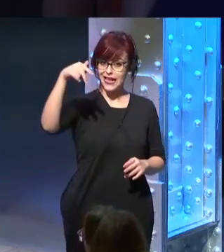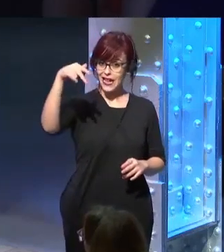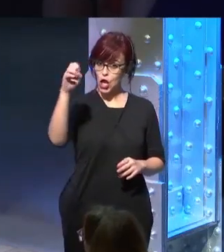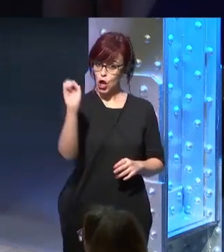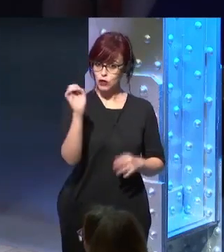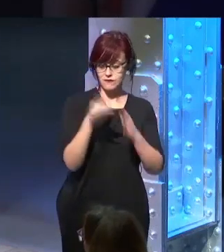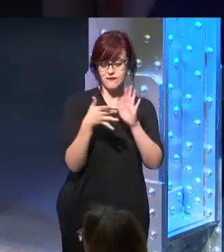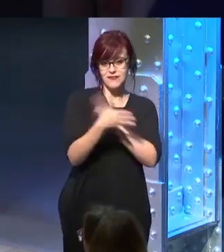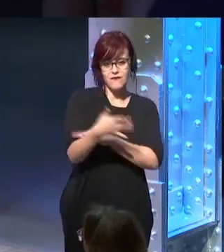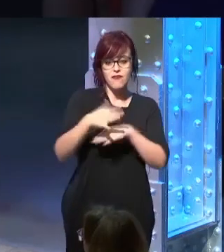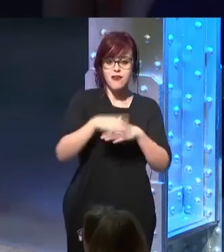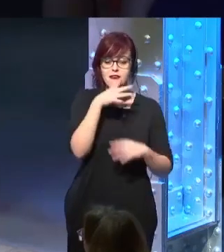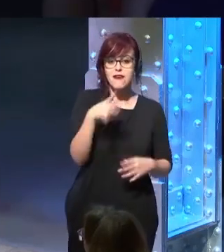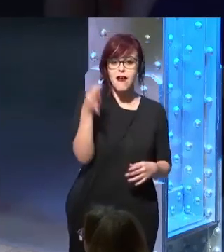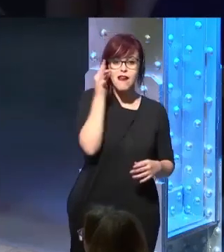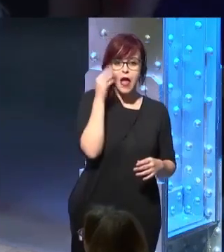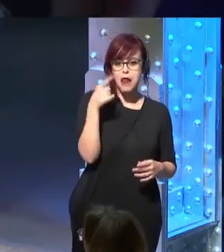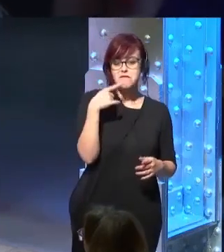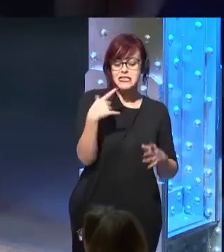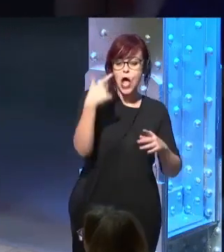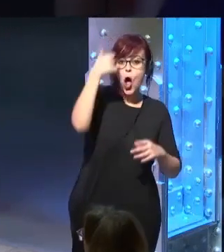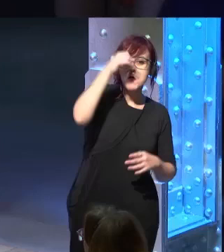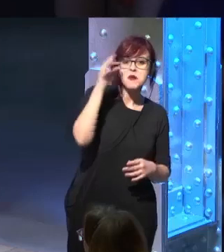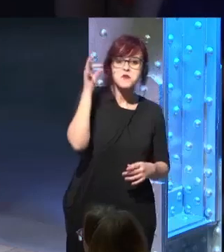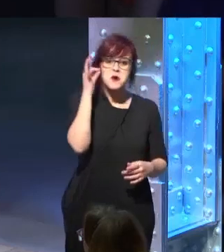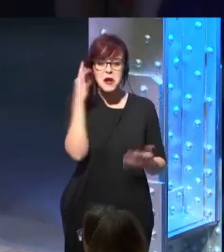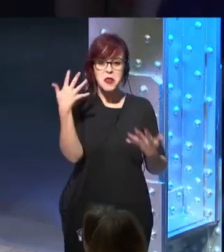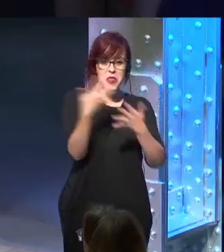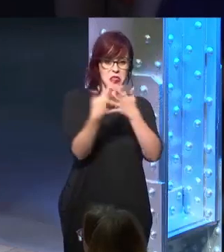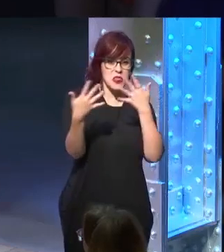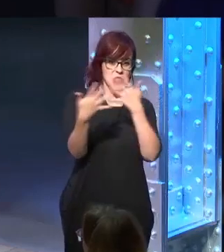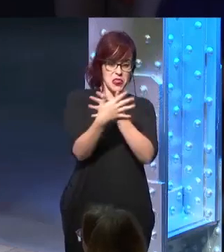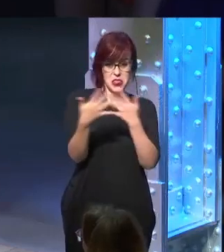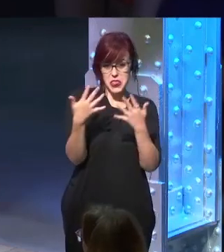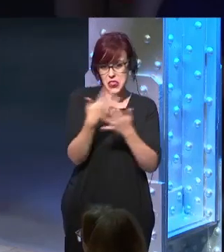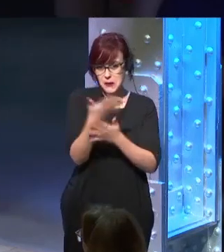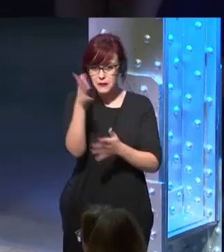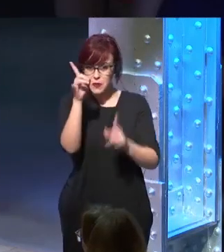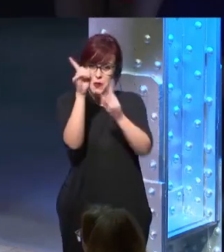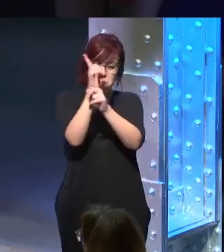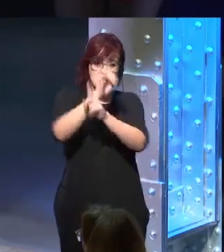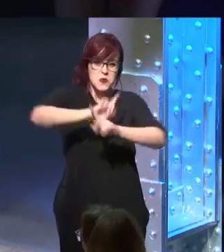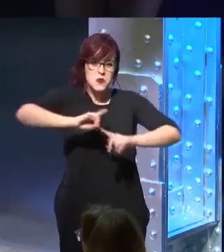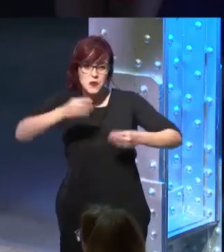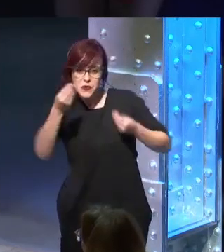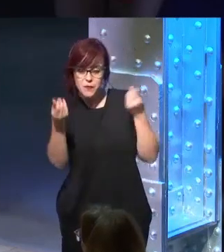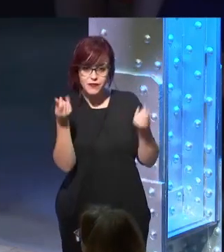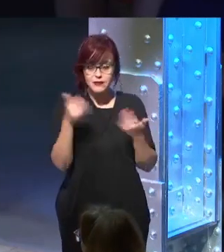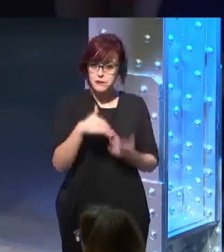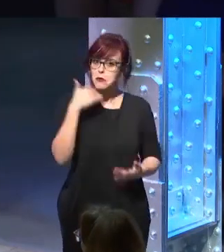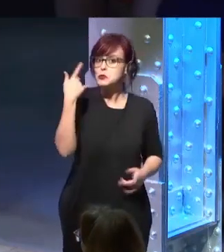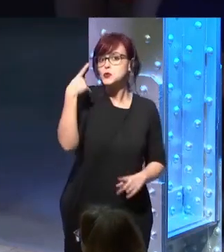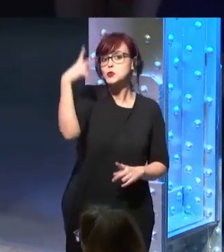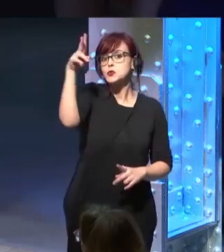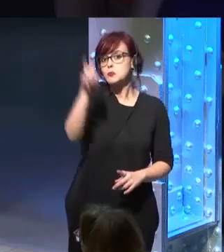de esta manera, andrógino. Lo cual era un elemento